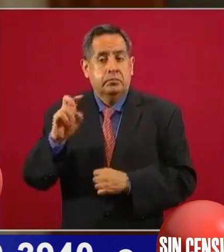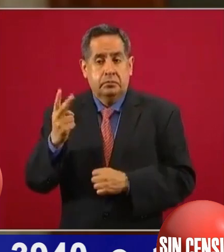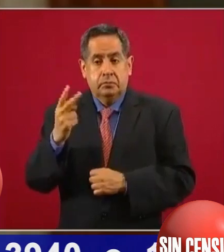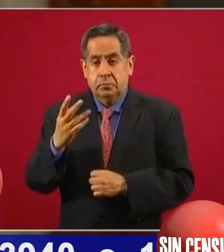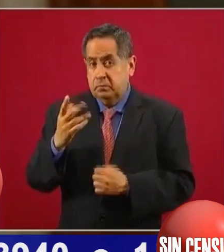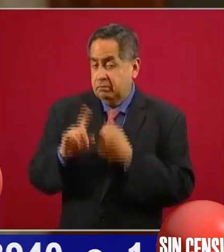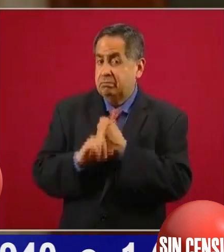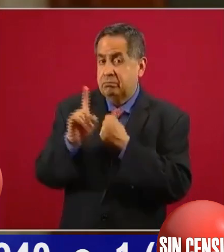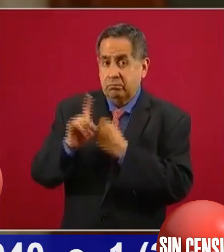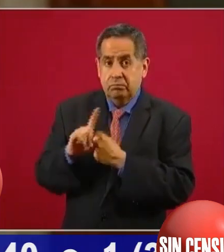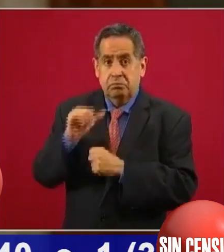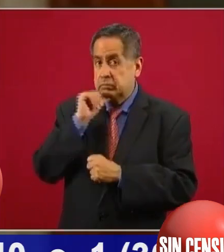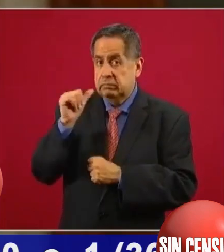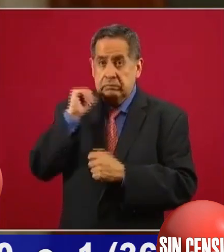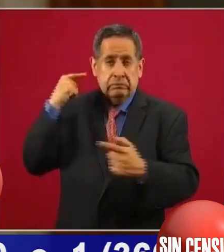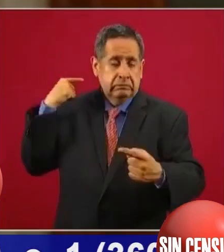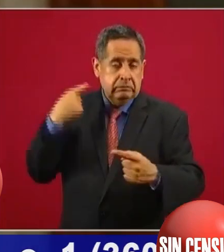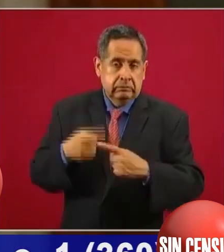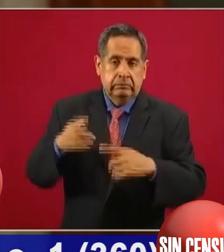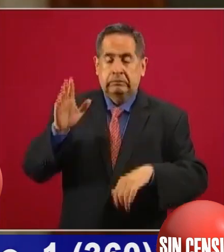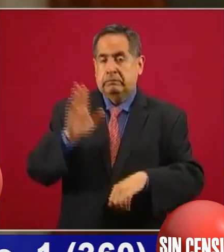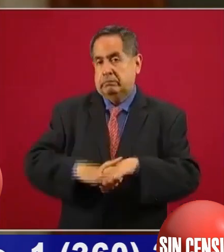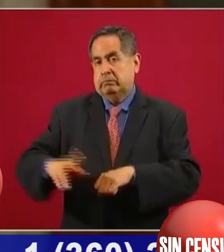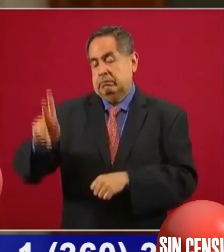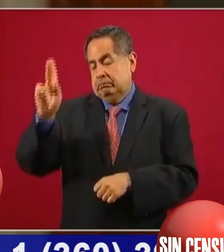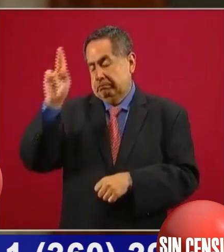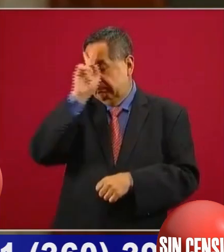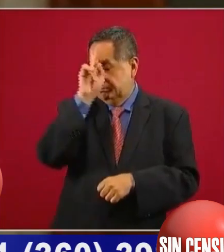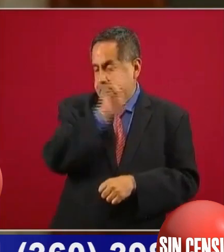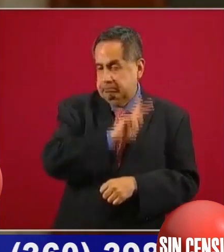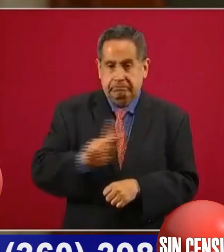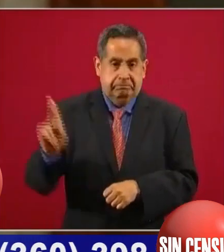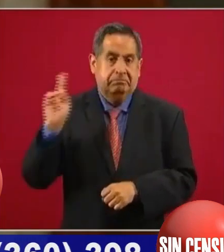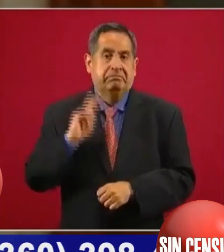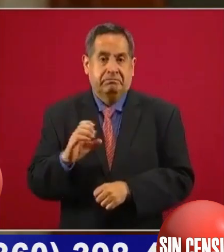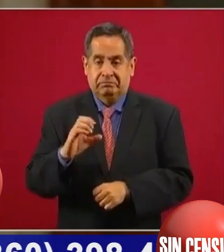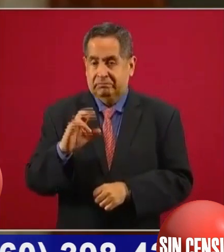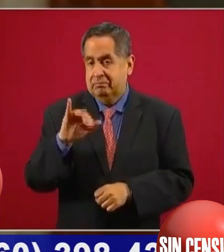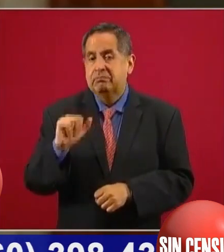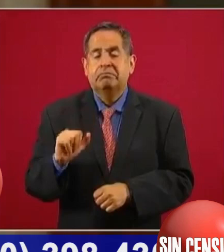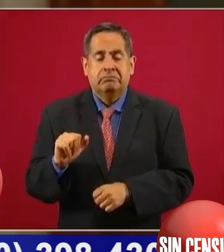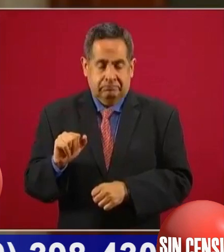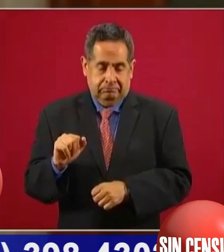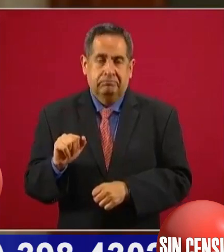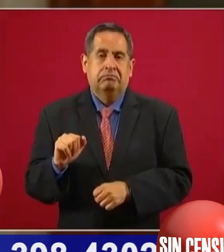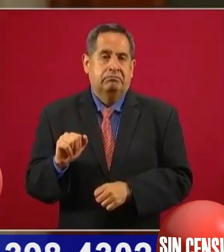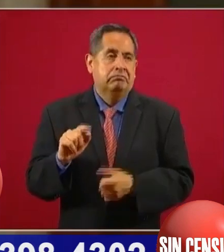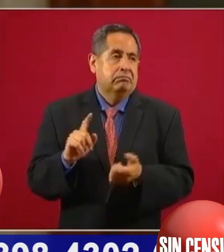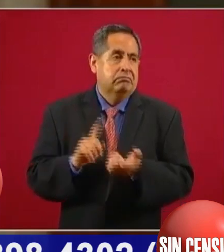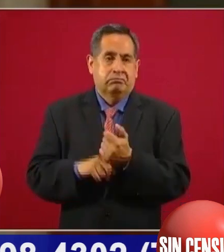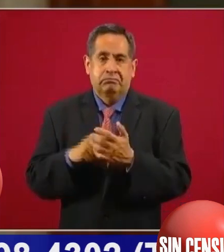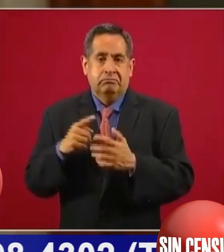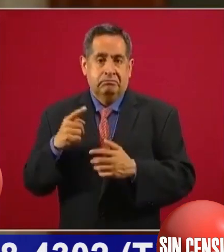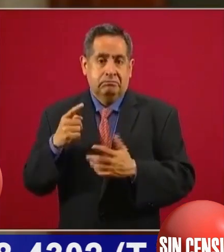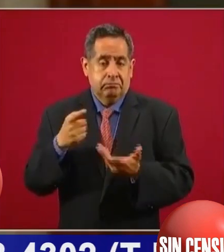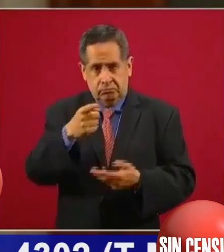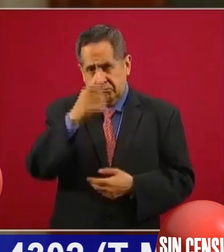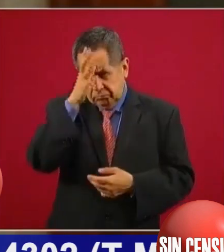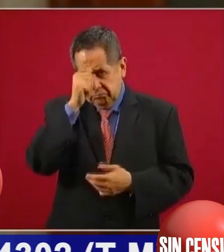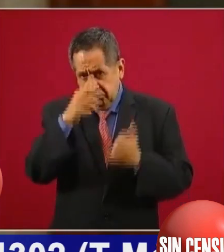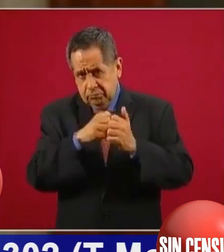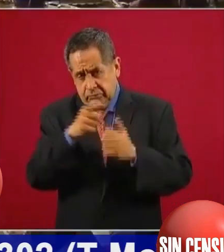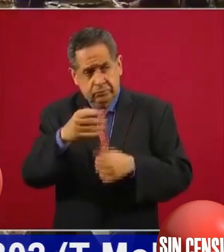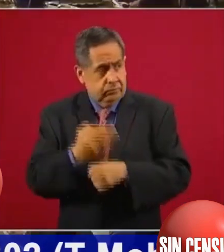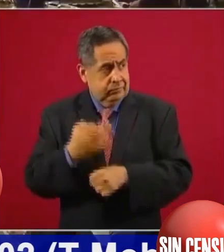decir, está hablando de que puede ser la peor crisis económica del siglo. ¿Usted estaría de acuerdo